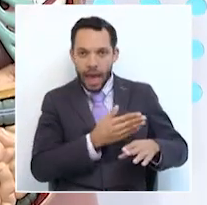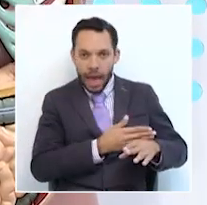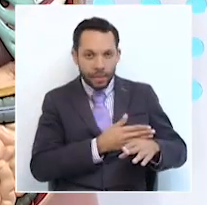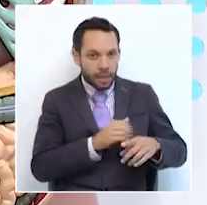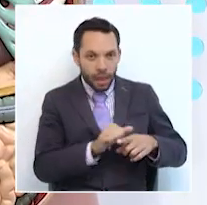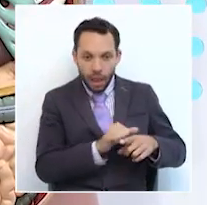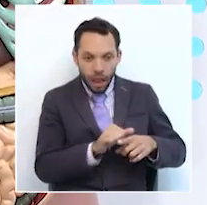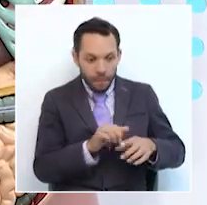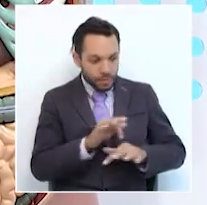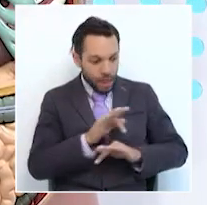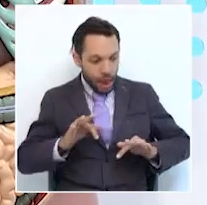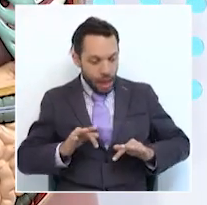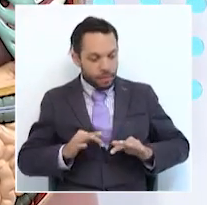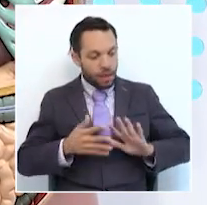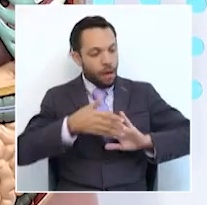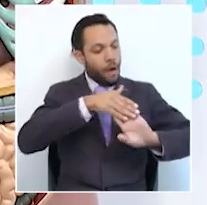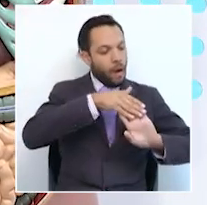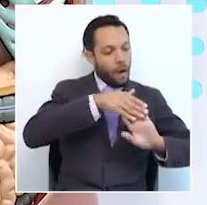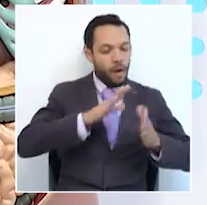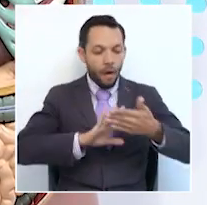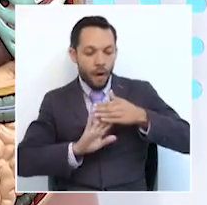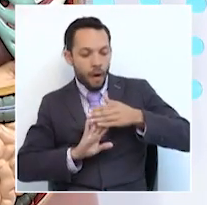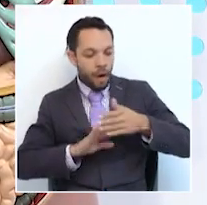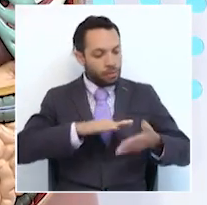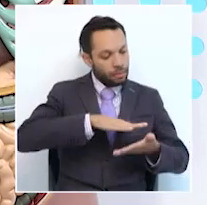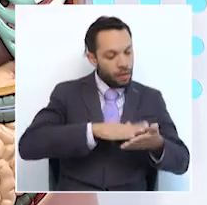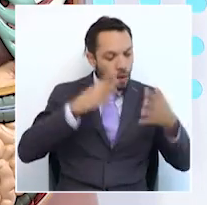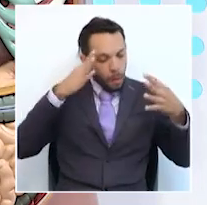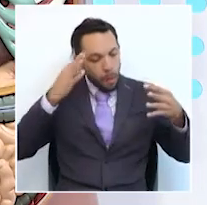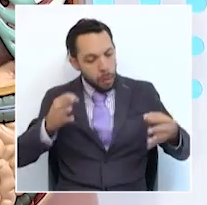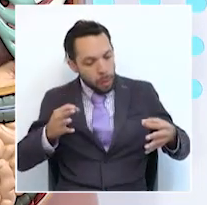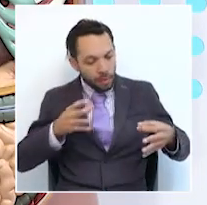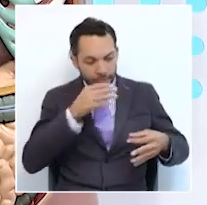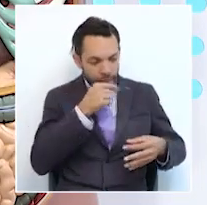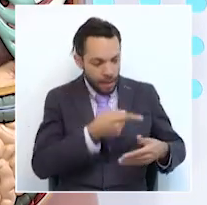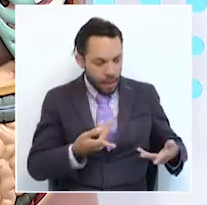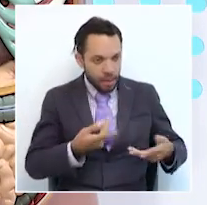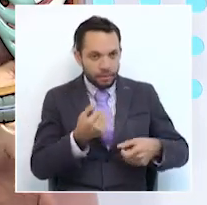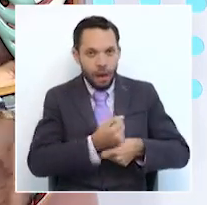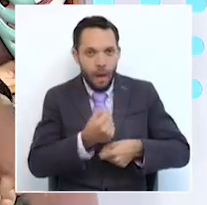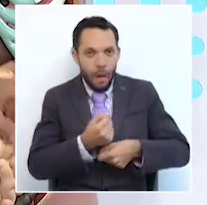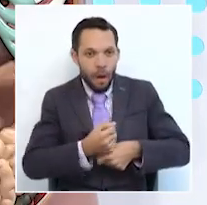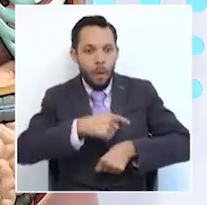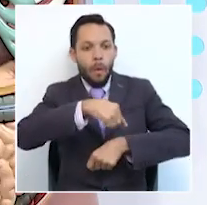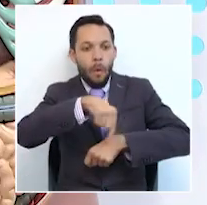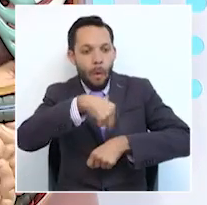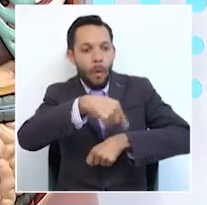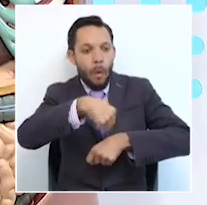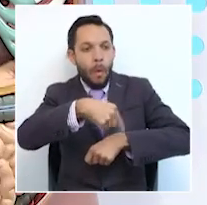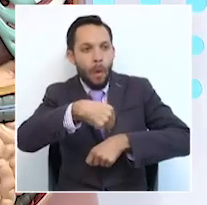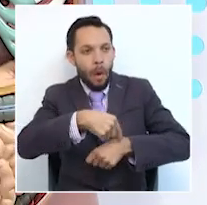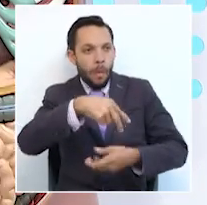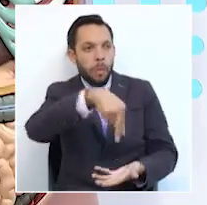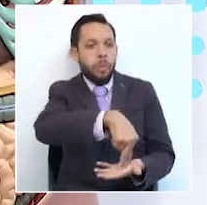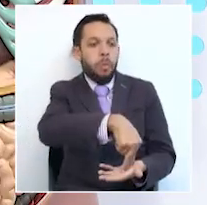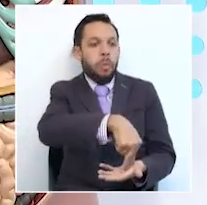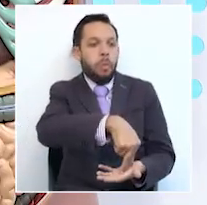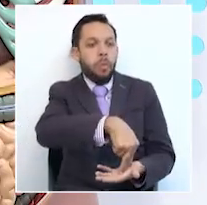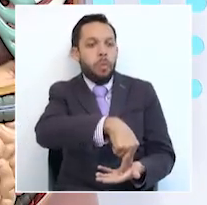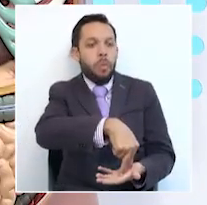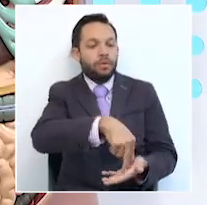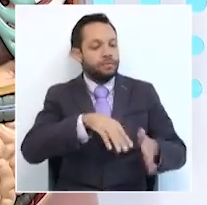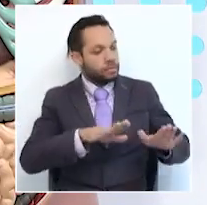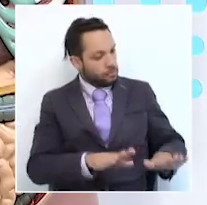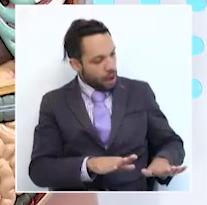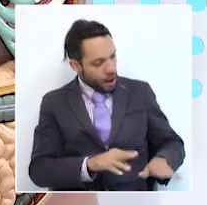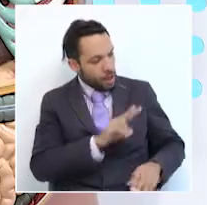de pausas activas entonces claro que es un trabajador cuántas horas de pie en vez de parar